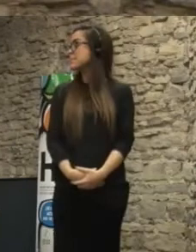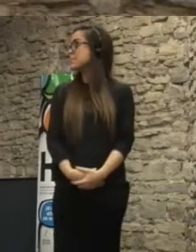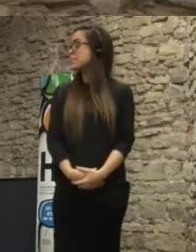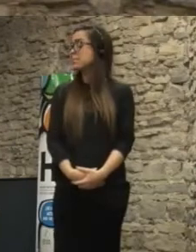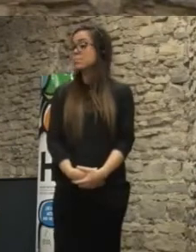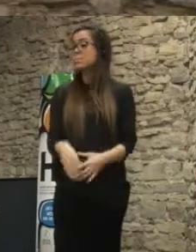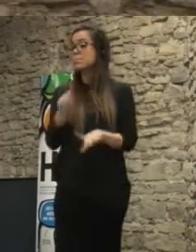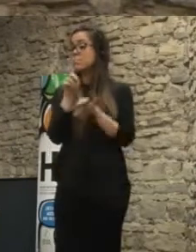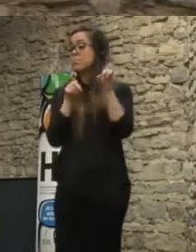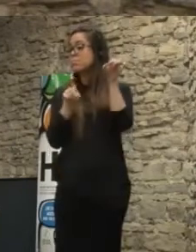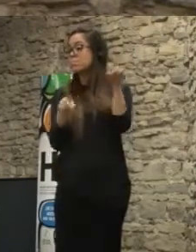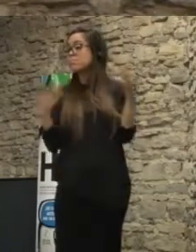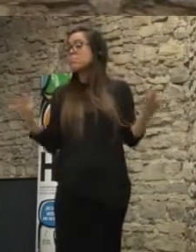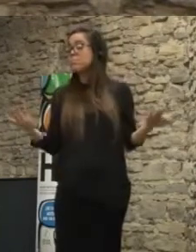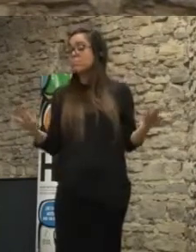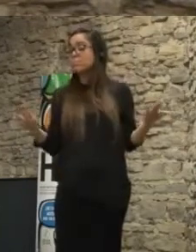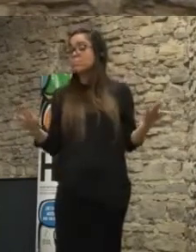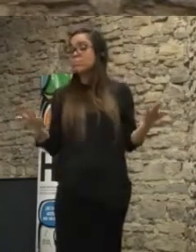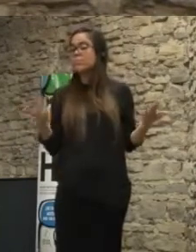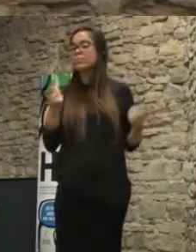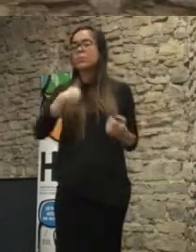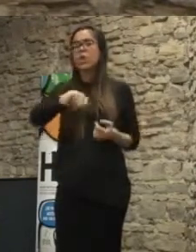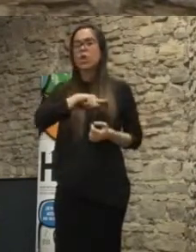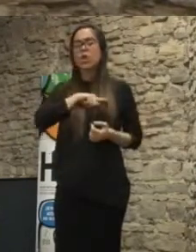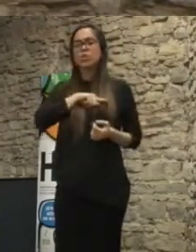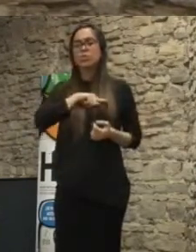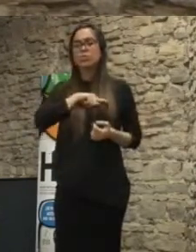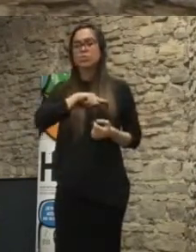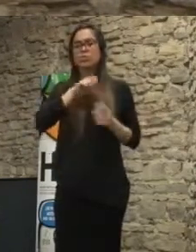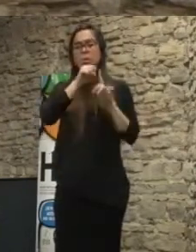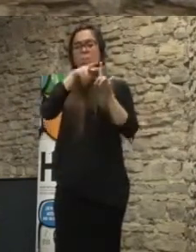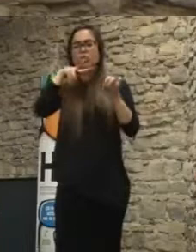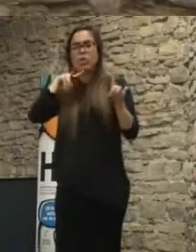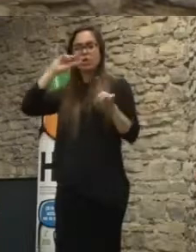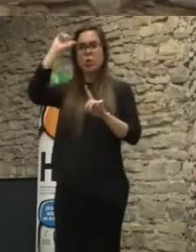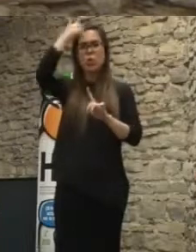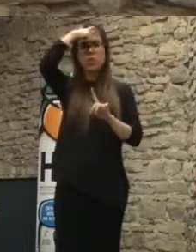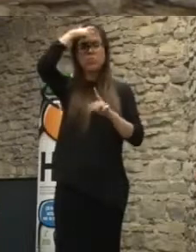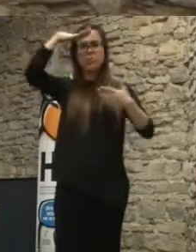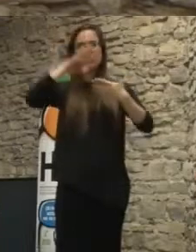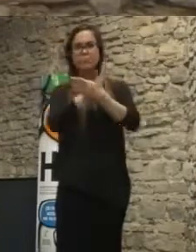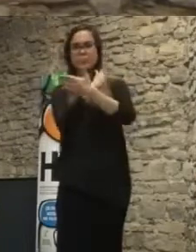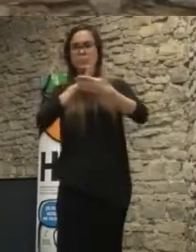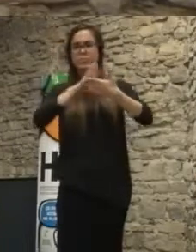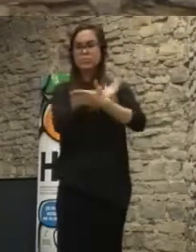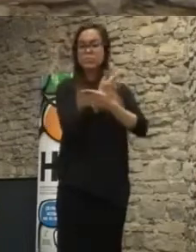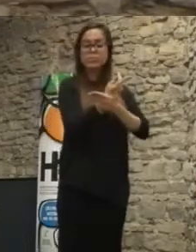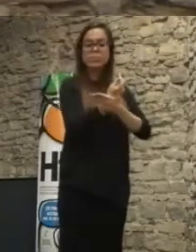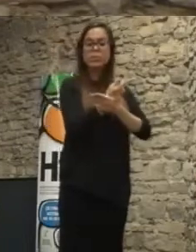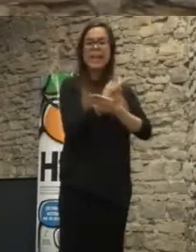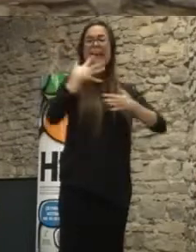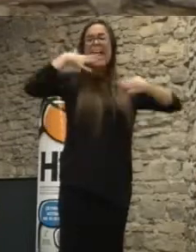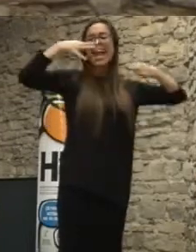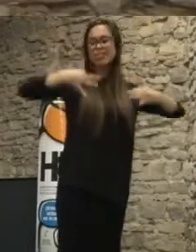En el fondo, nosotros distinguimos desde un punto de vista conceptual, distinguimos entre el hecho asociativo. El hecho